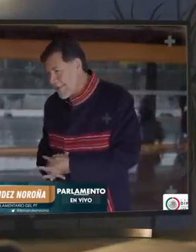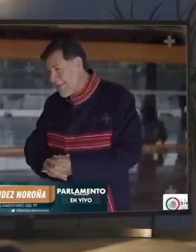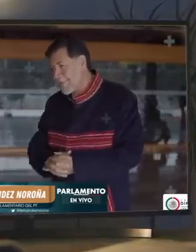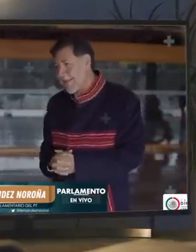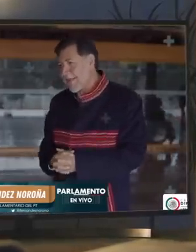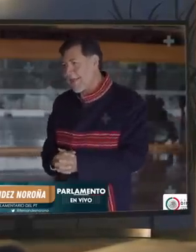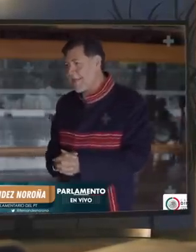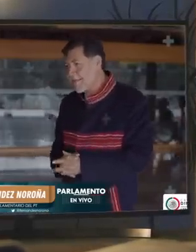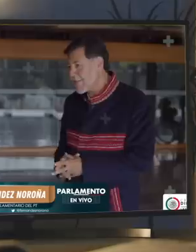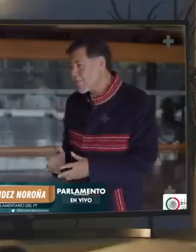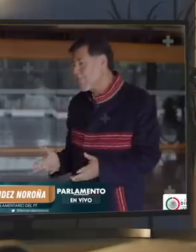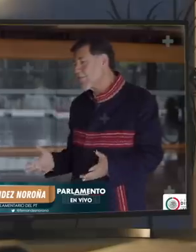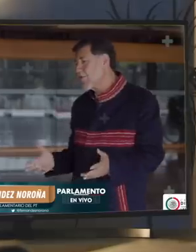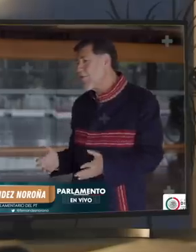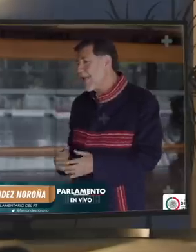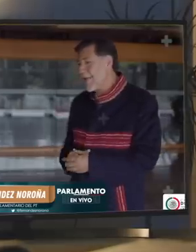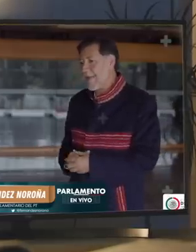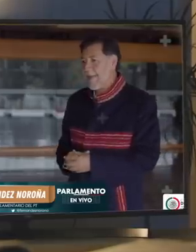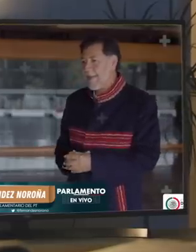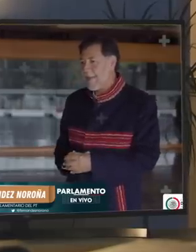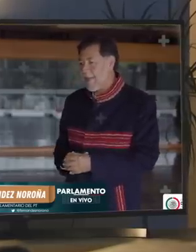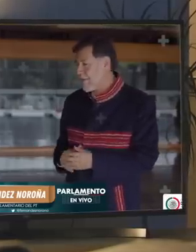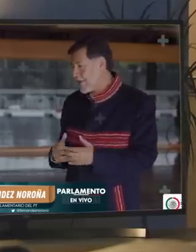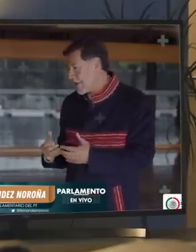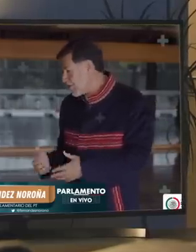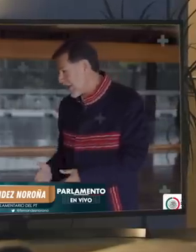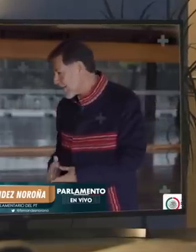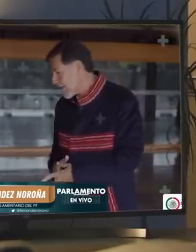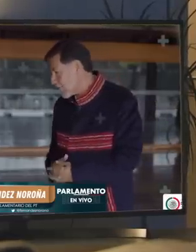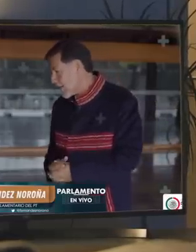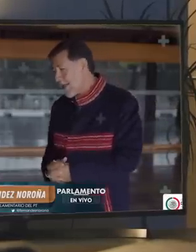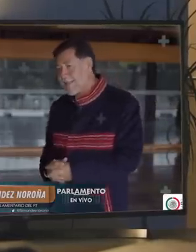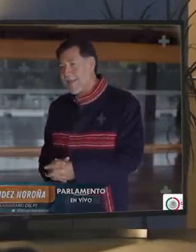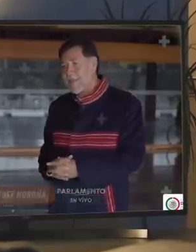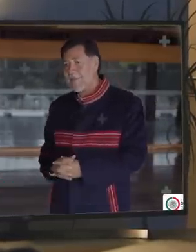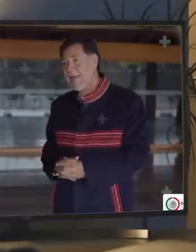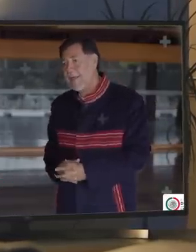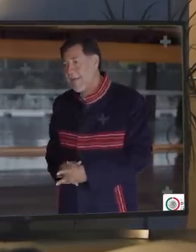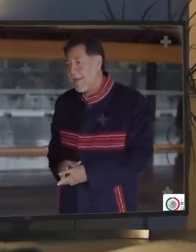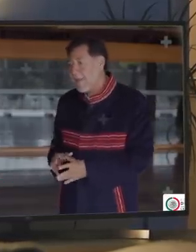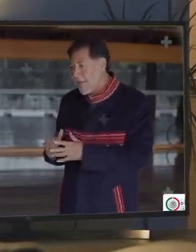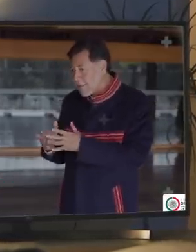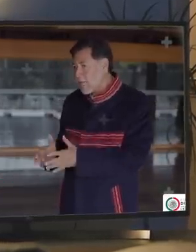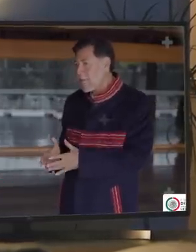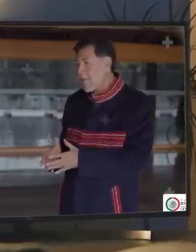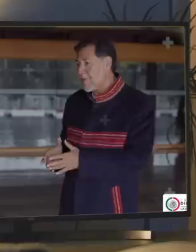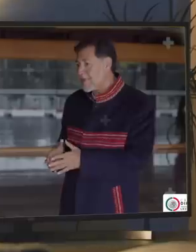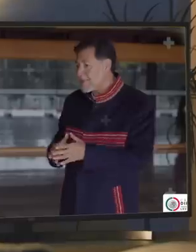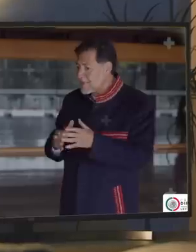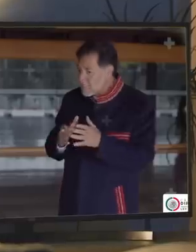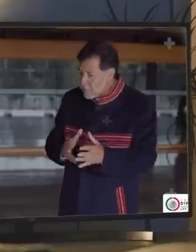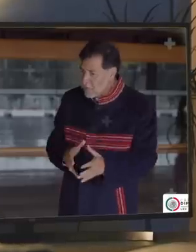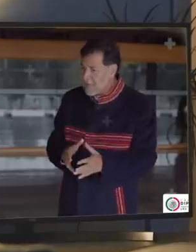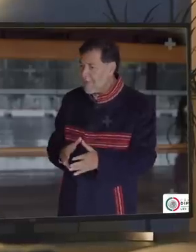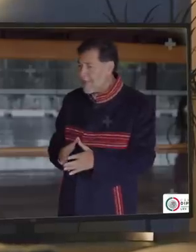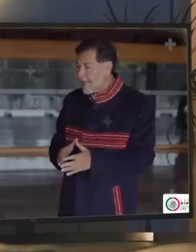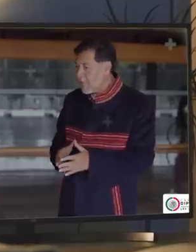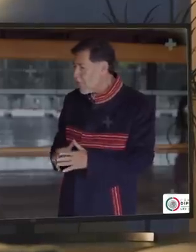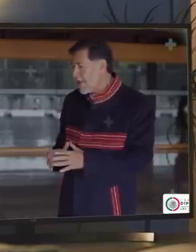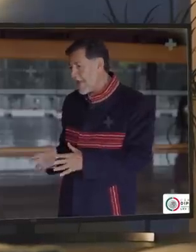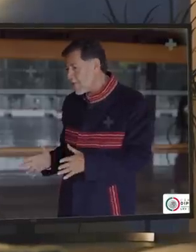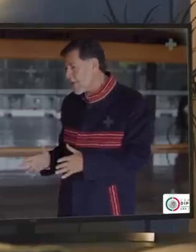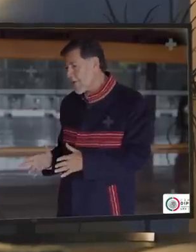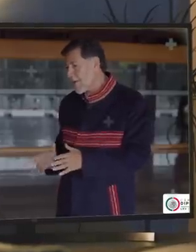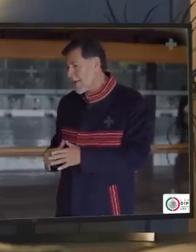una chinga para la gente, no somos de hule, la afectación a la salud era terrible, hizo el compañero presidente estudios en